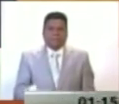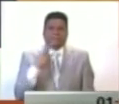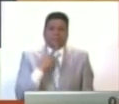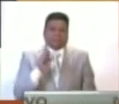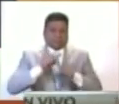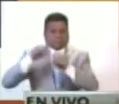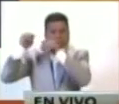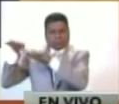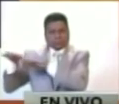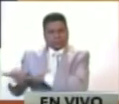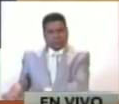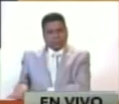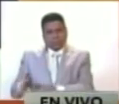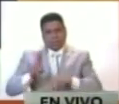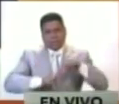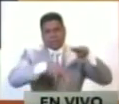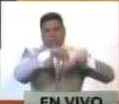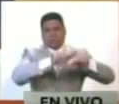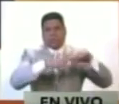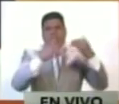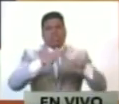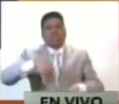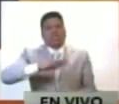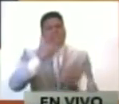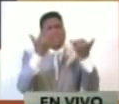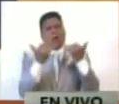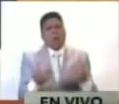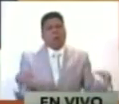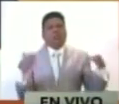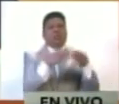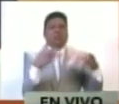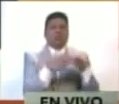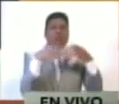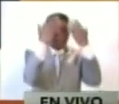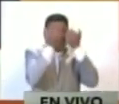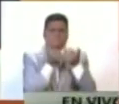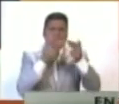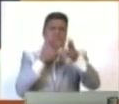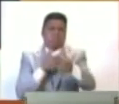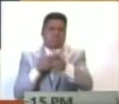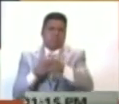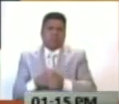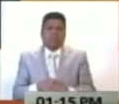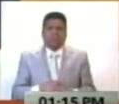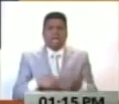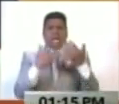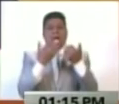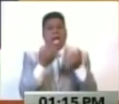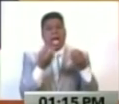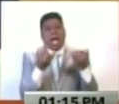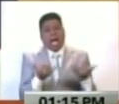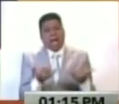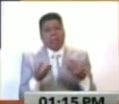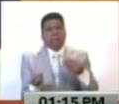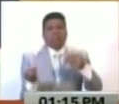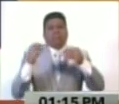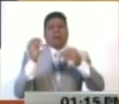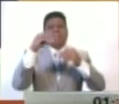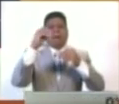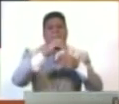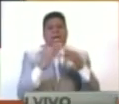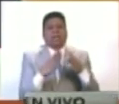abandonar esa posición donde hoy grupos terroristas se han sustituido a la existencia de estados que en